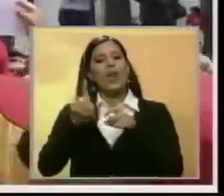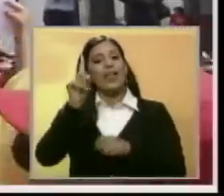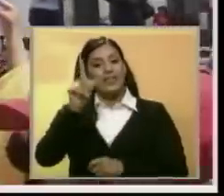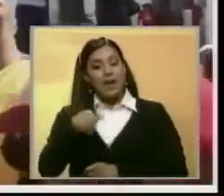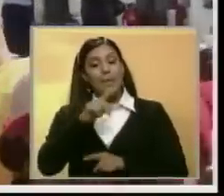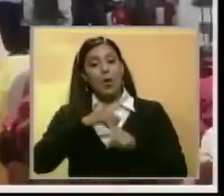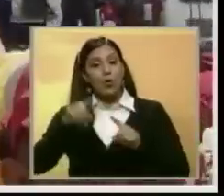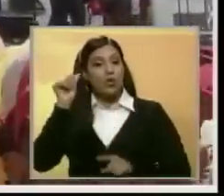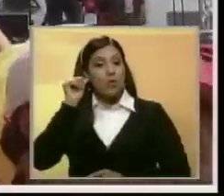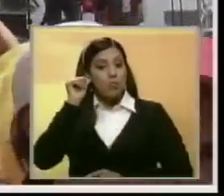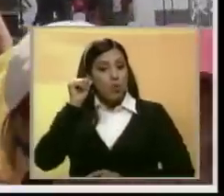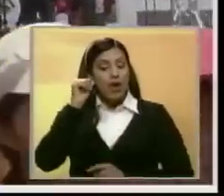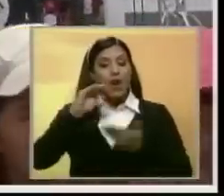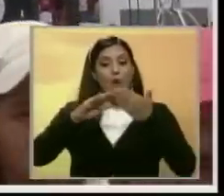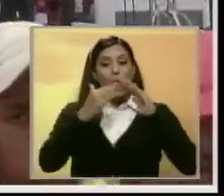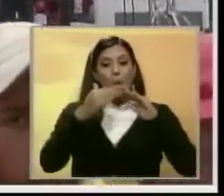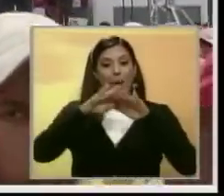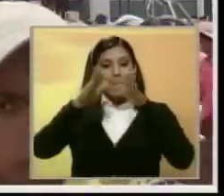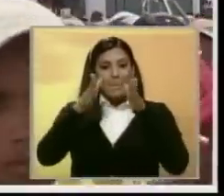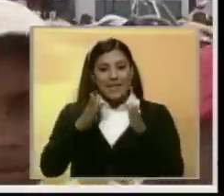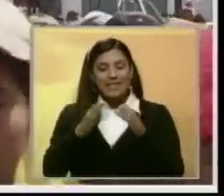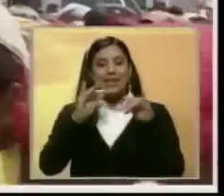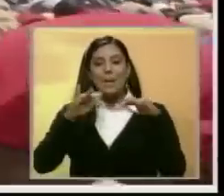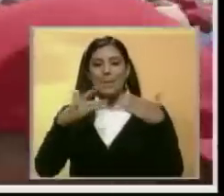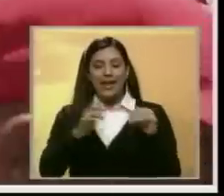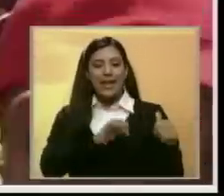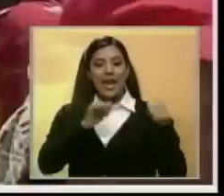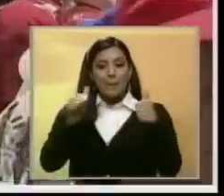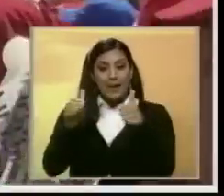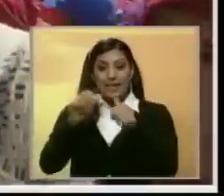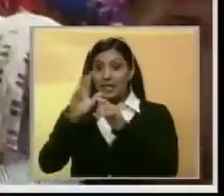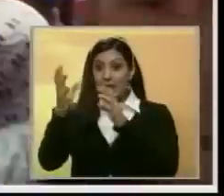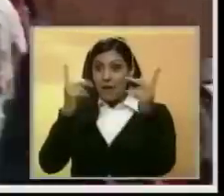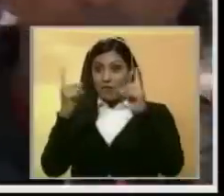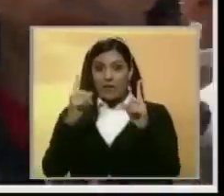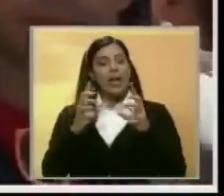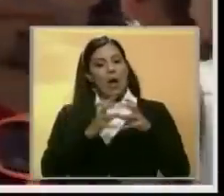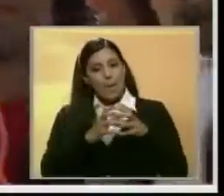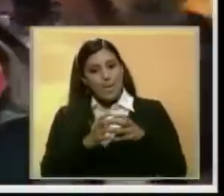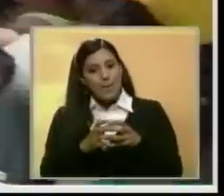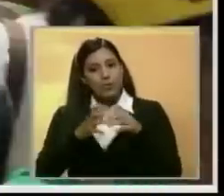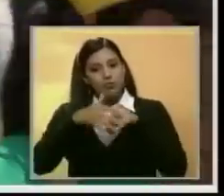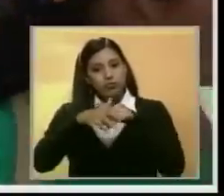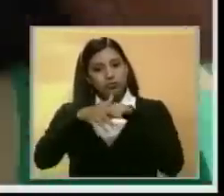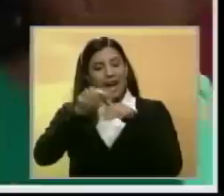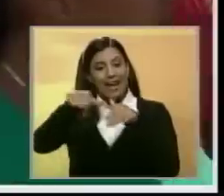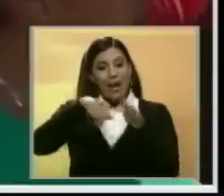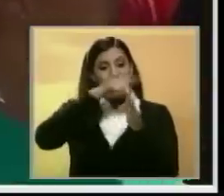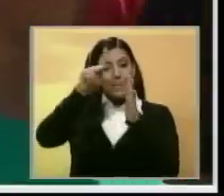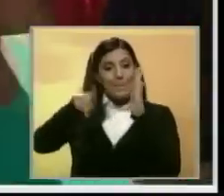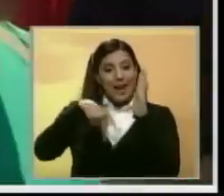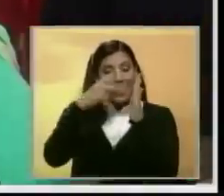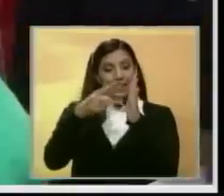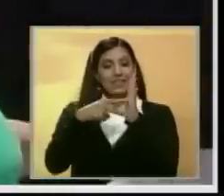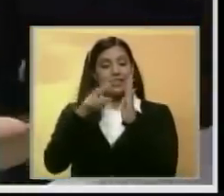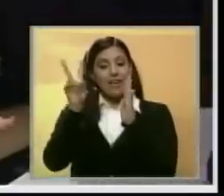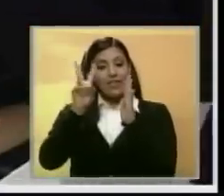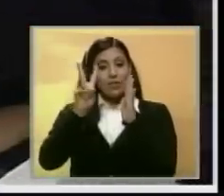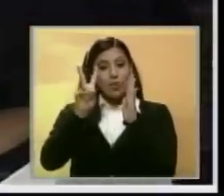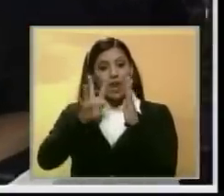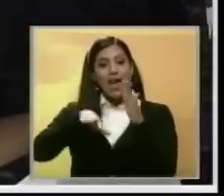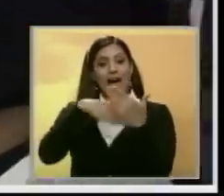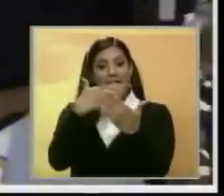como la ministra de las Comunas, para que se inicie entonces esta marcha que, repetimos, saldrá desde